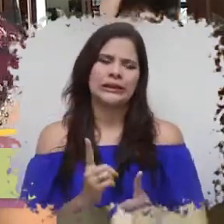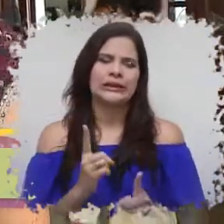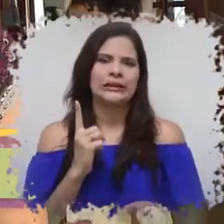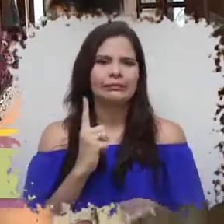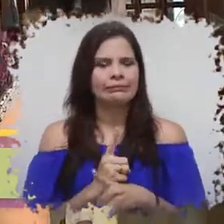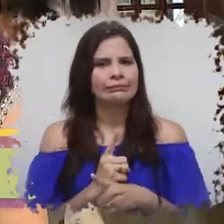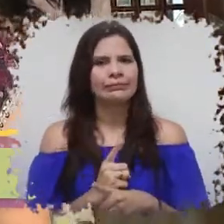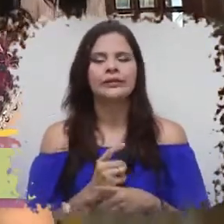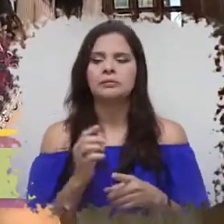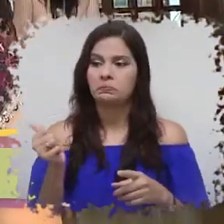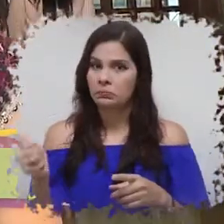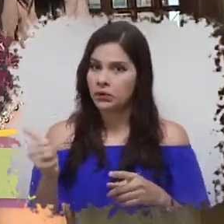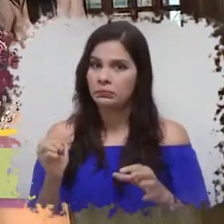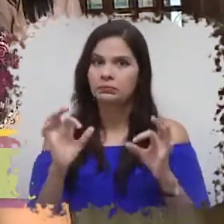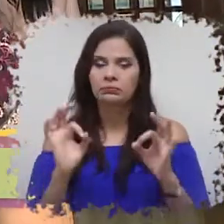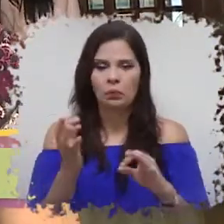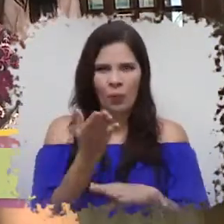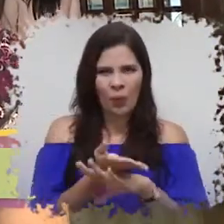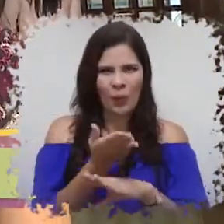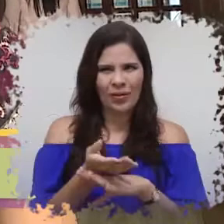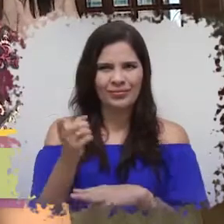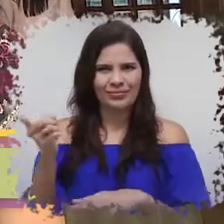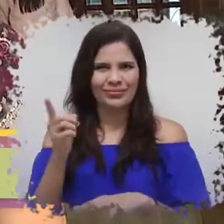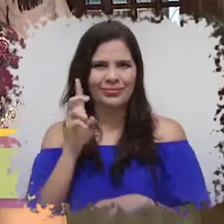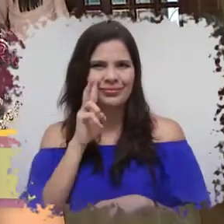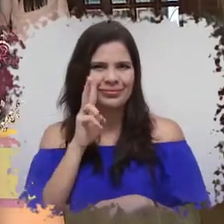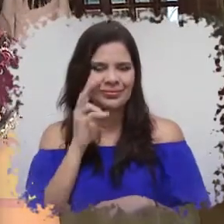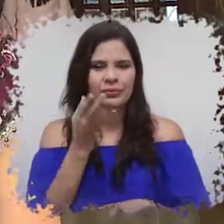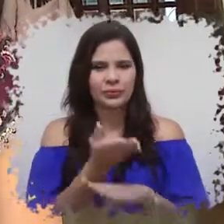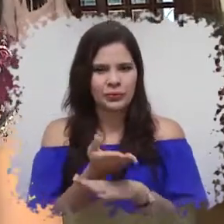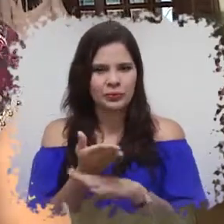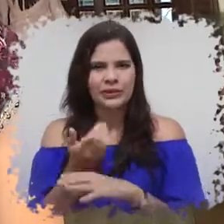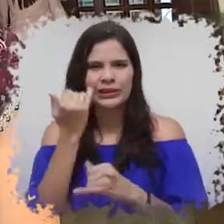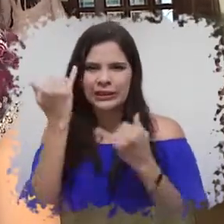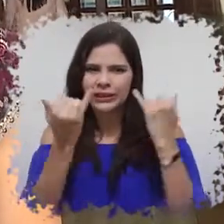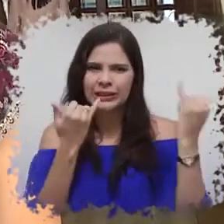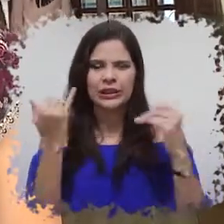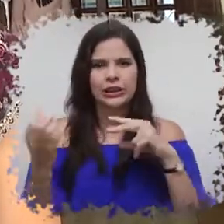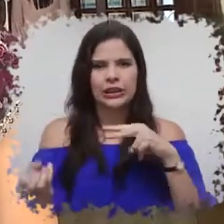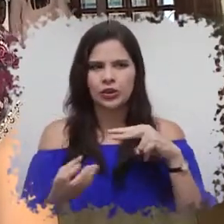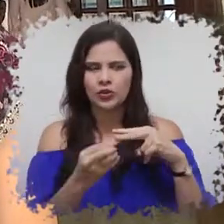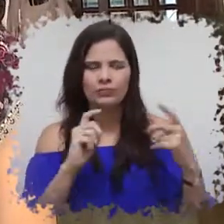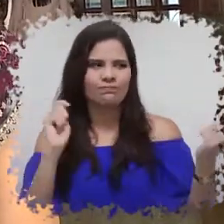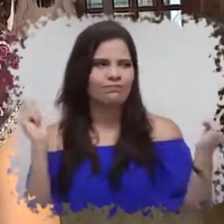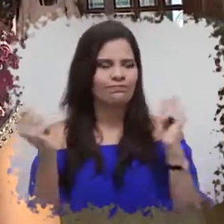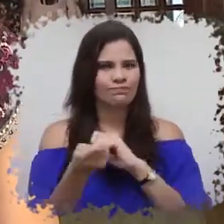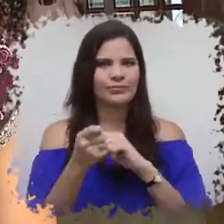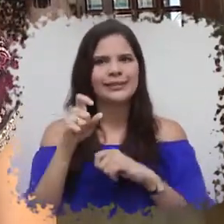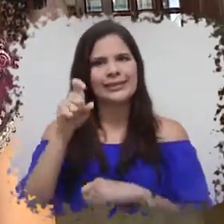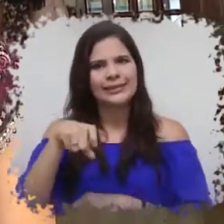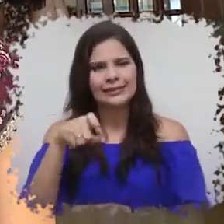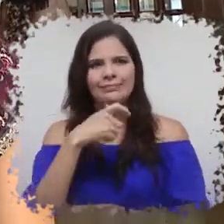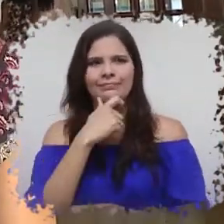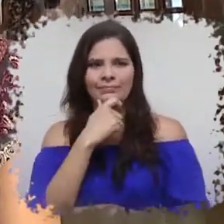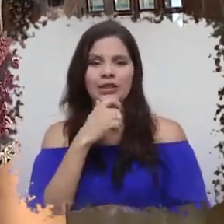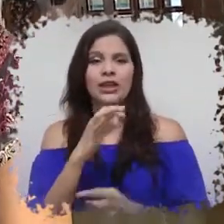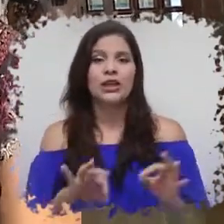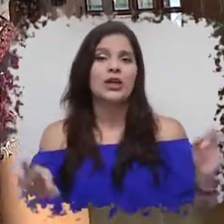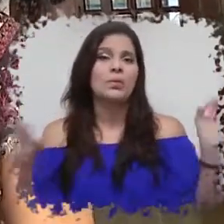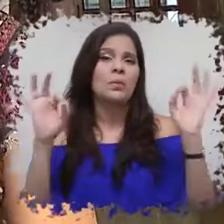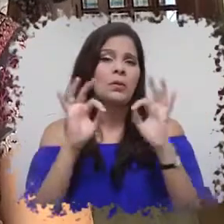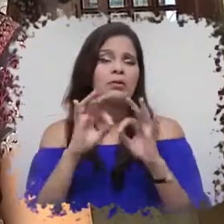Me parece muy interesante la propuesta que él le da a la educación y cómo le da un vuelco a las cosas, cómo nos hace ver que a lo mejor no es